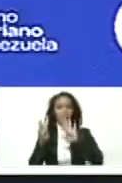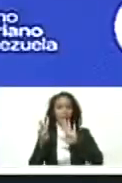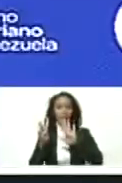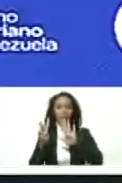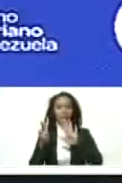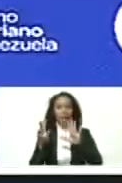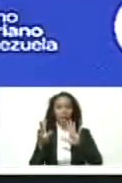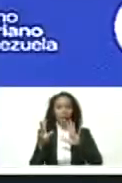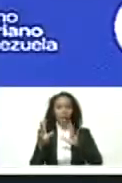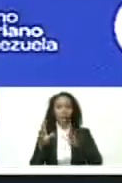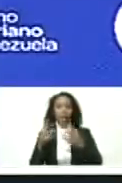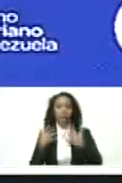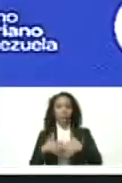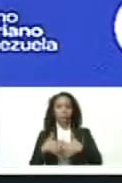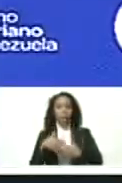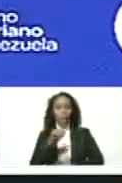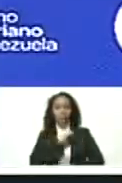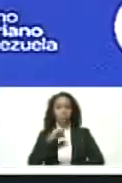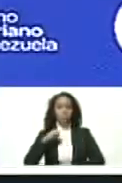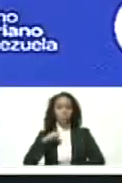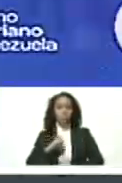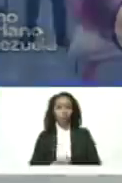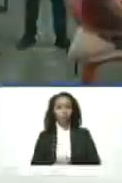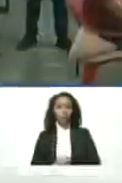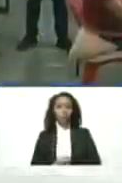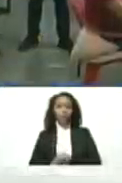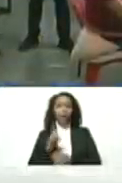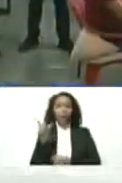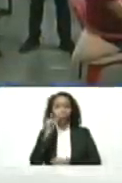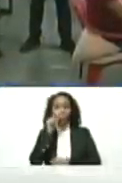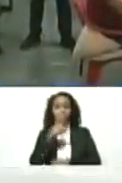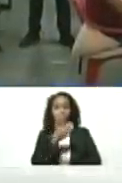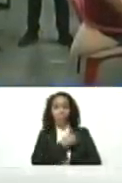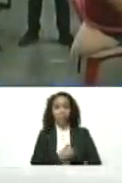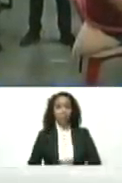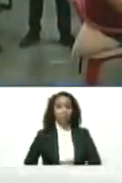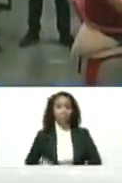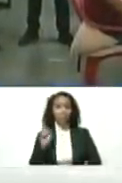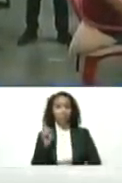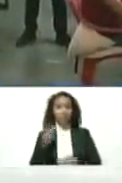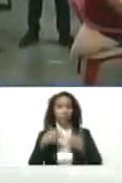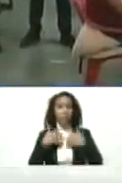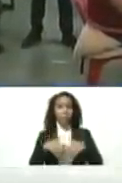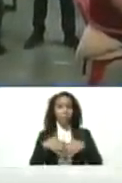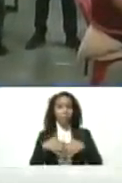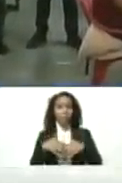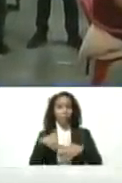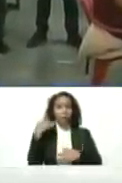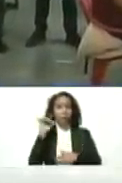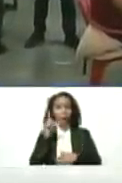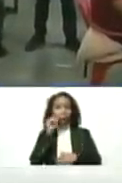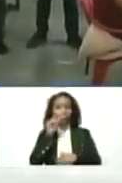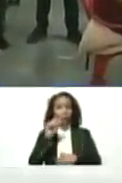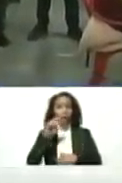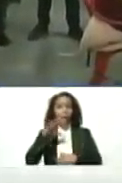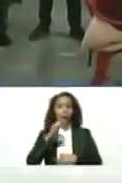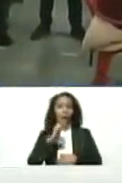anónima. Ernesto Reyes, el empresario, presidente de esta empresa. Y está Eduardo